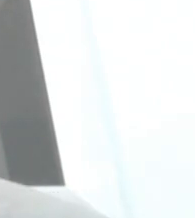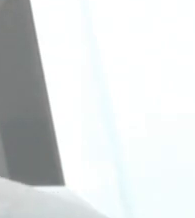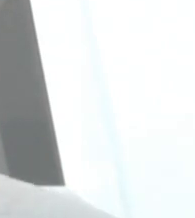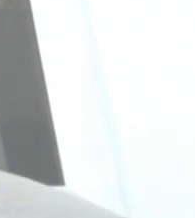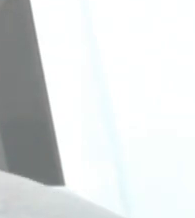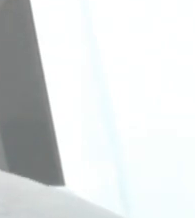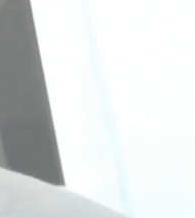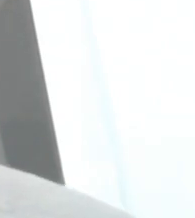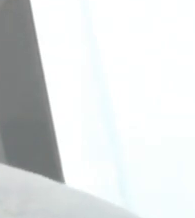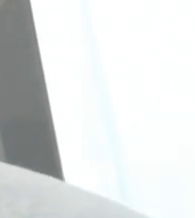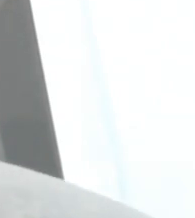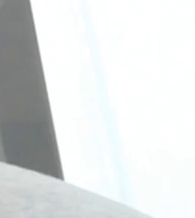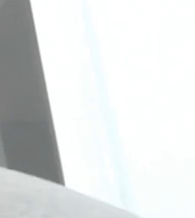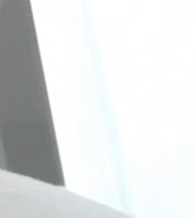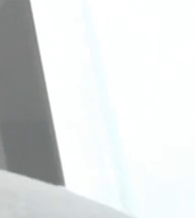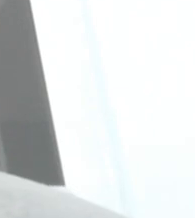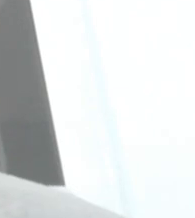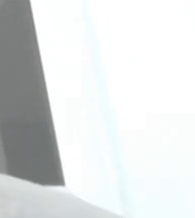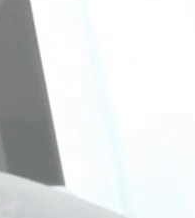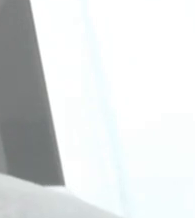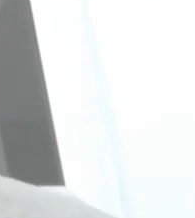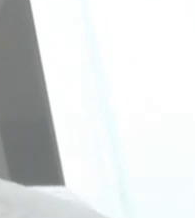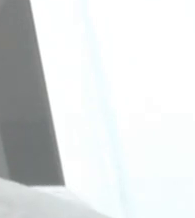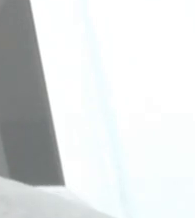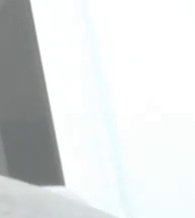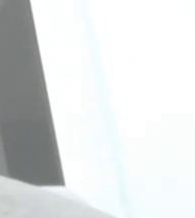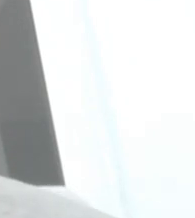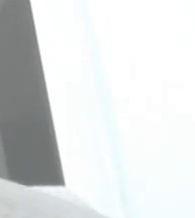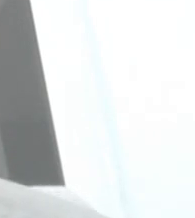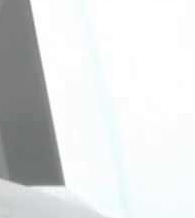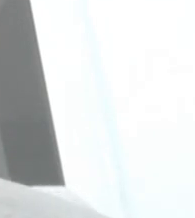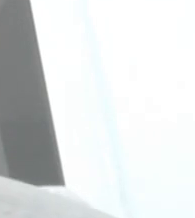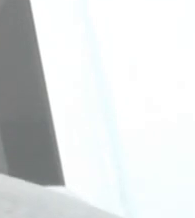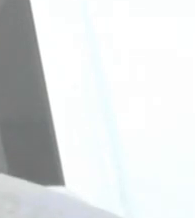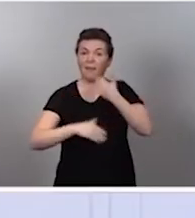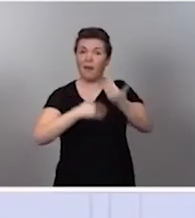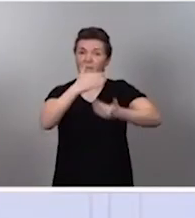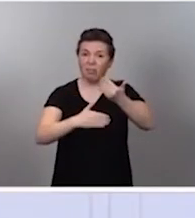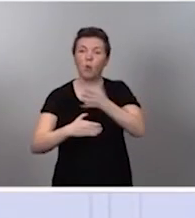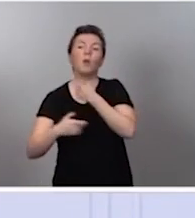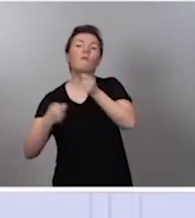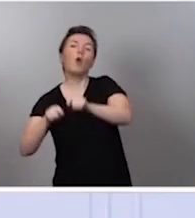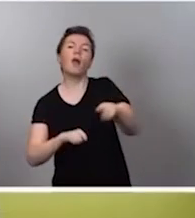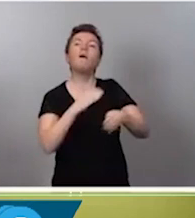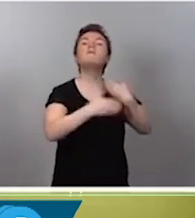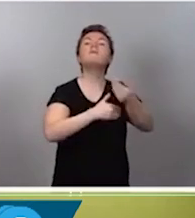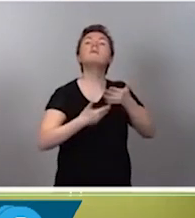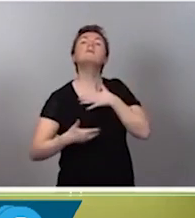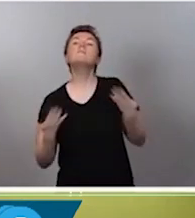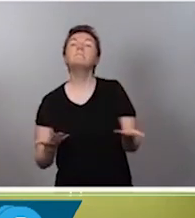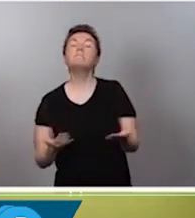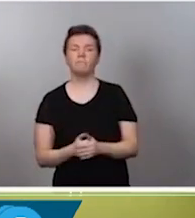incluso antes, y además una economía que con